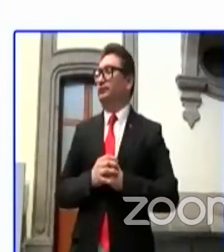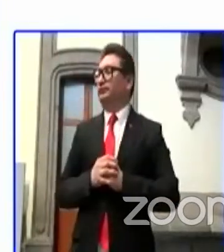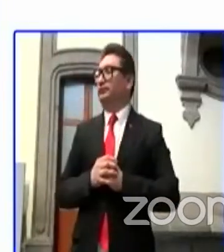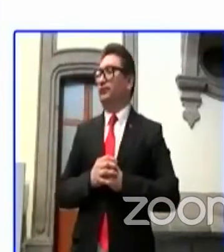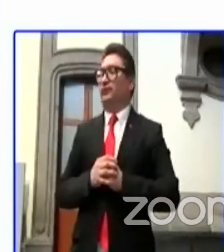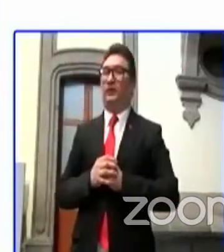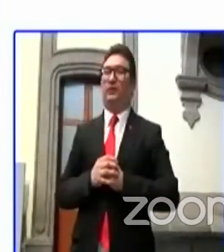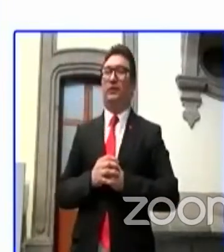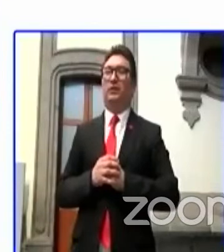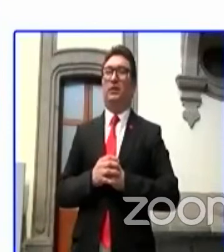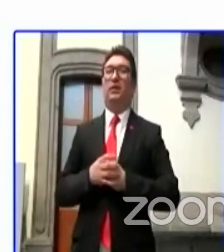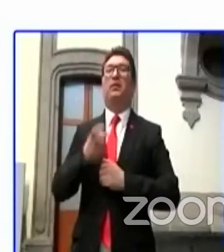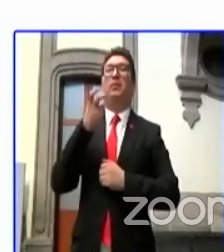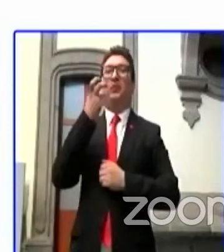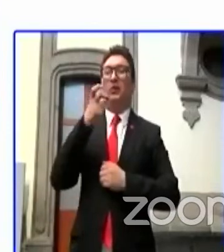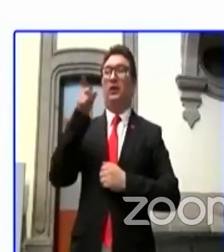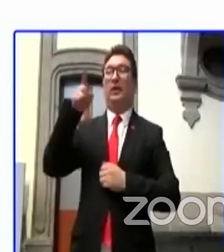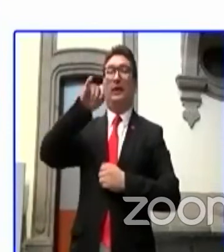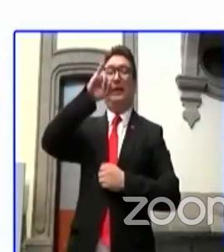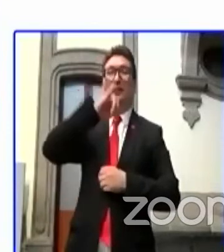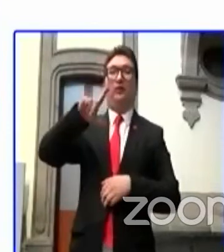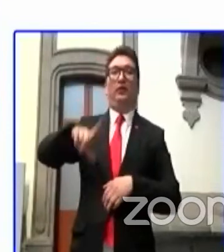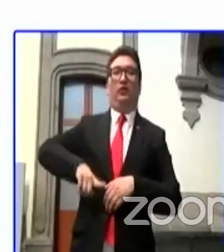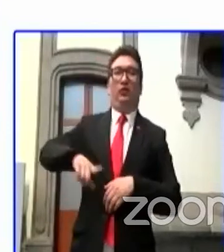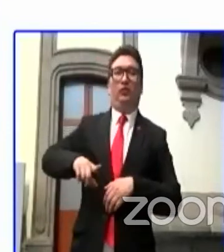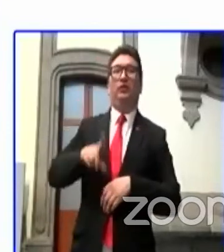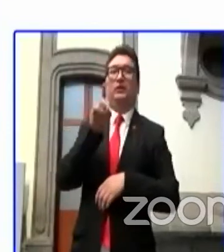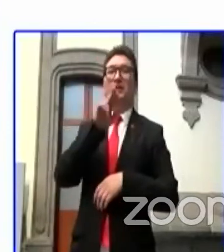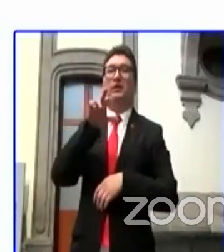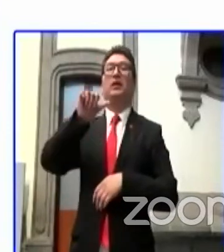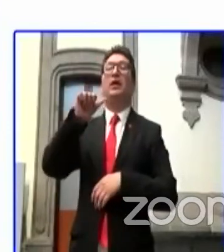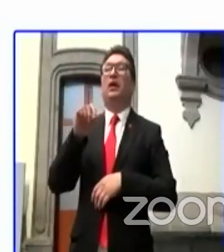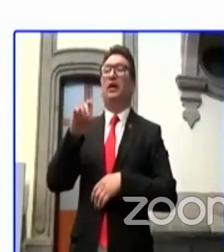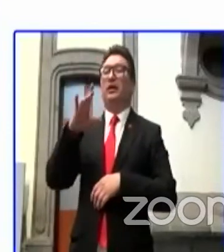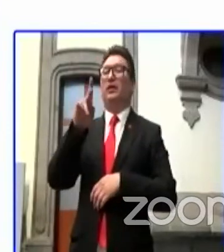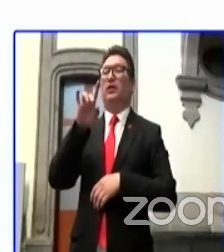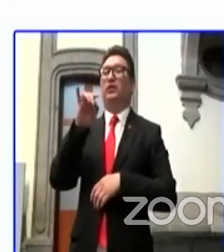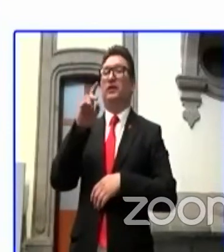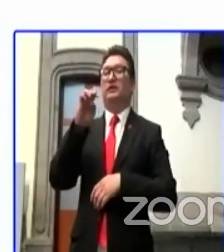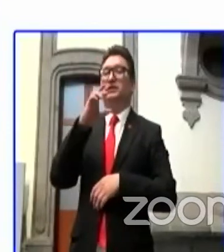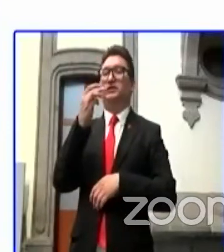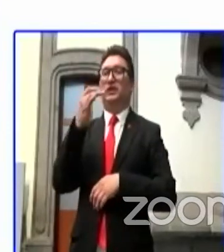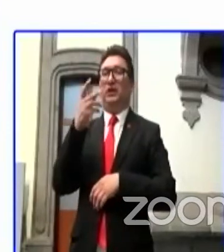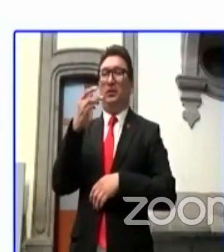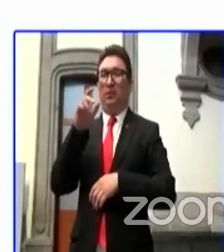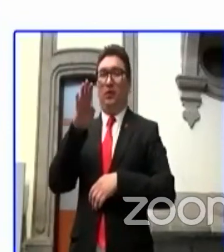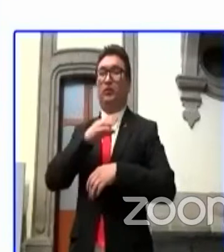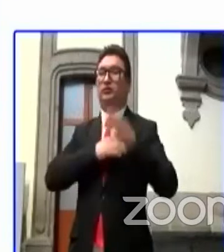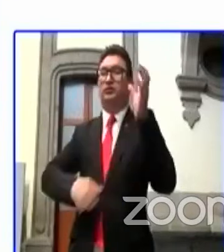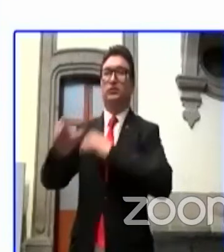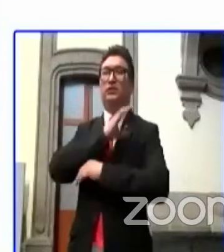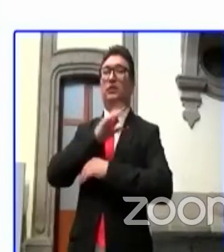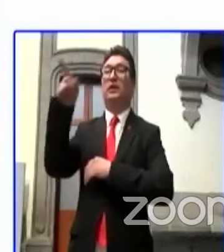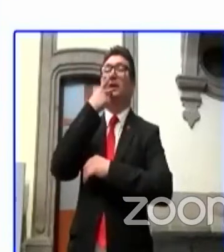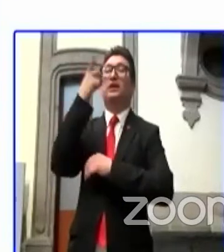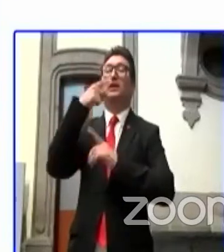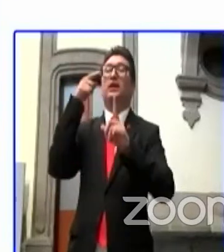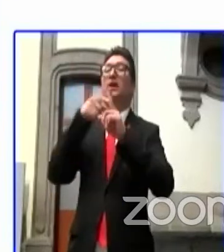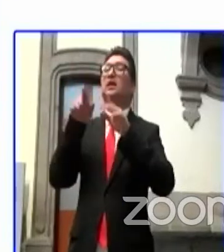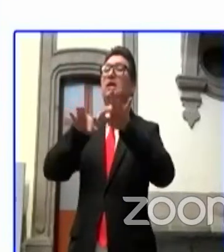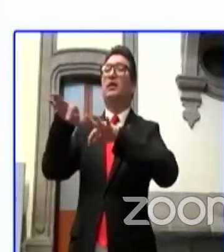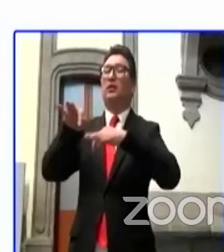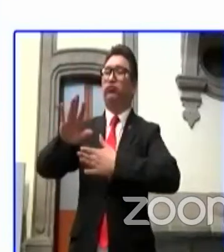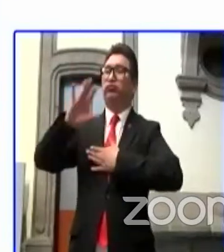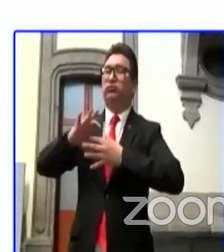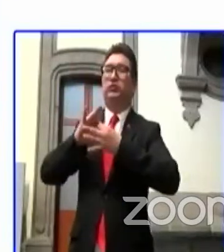Por ello, nuestra jefa de gobierno, la doctora Claudia Sheinbaum, ha insistido en trabajar de manera comprometida